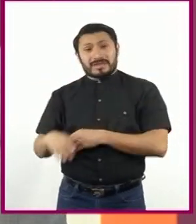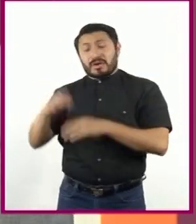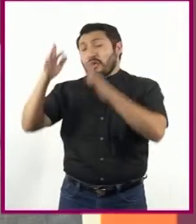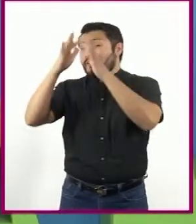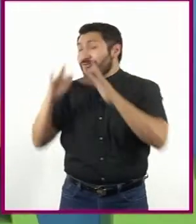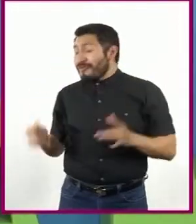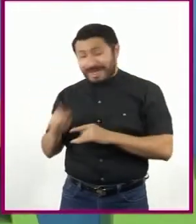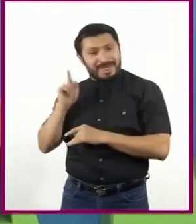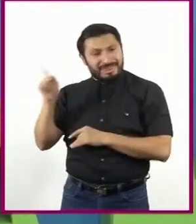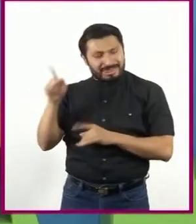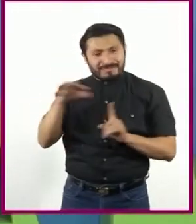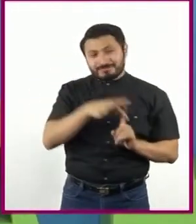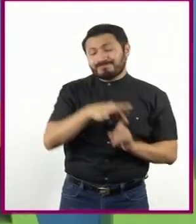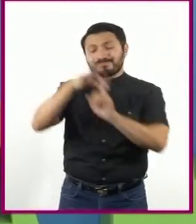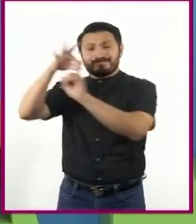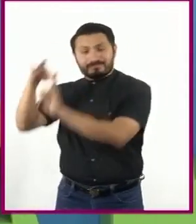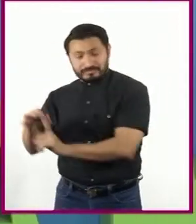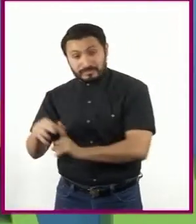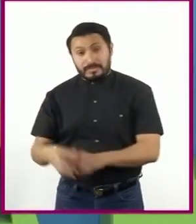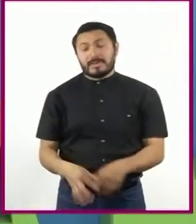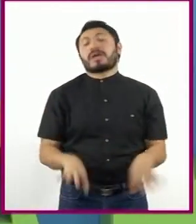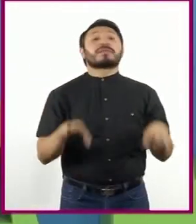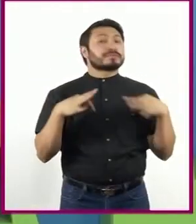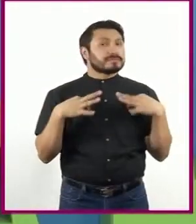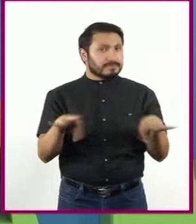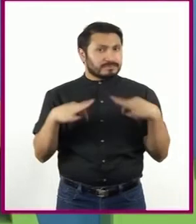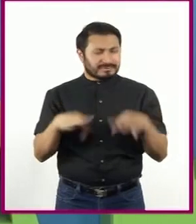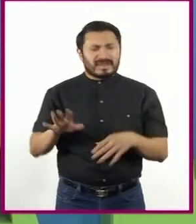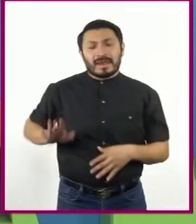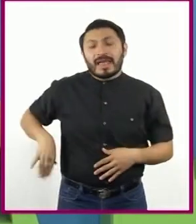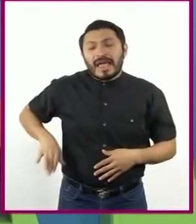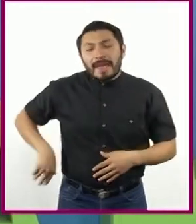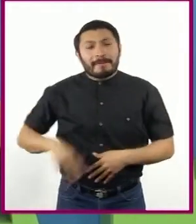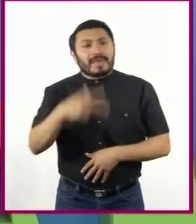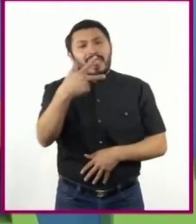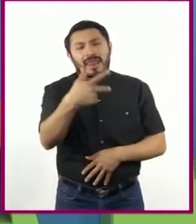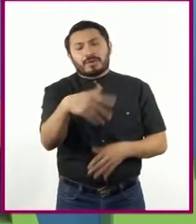Francia. El documento, de apenas 8